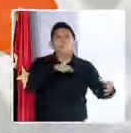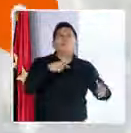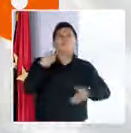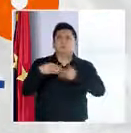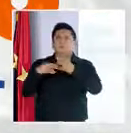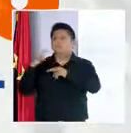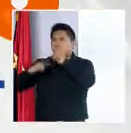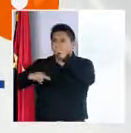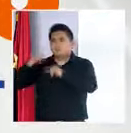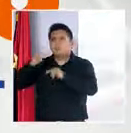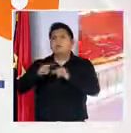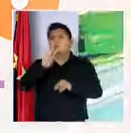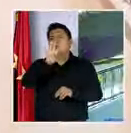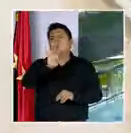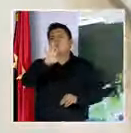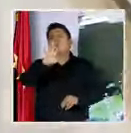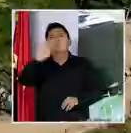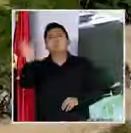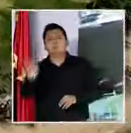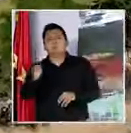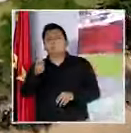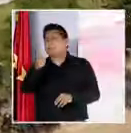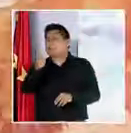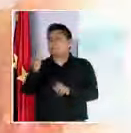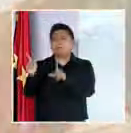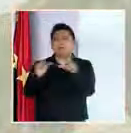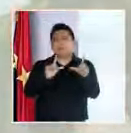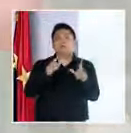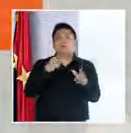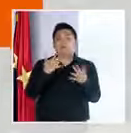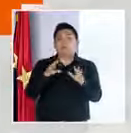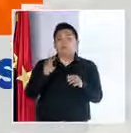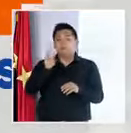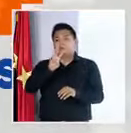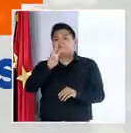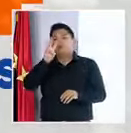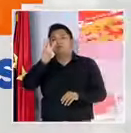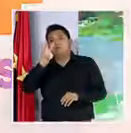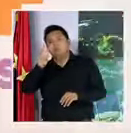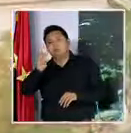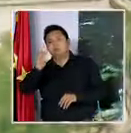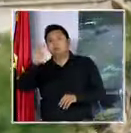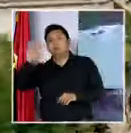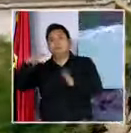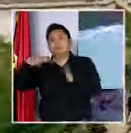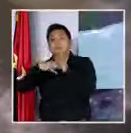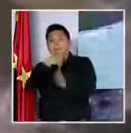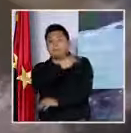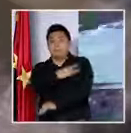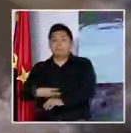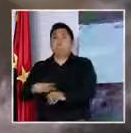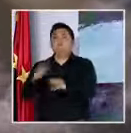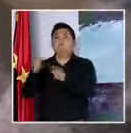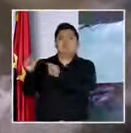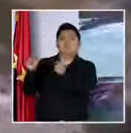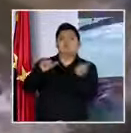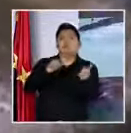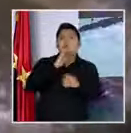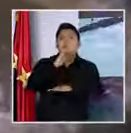avance general del 95% y cuenta con una inversión de 384 mil millones de pesos con aportes